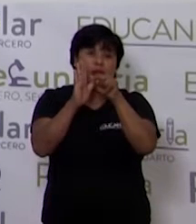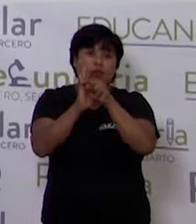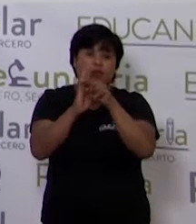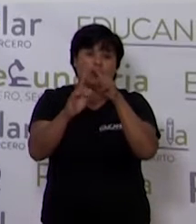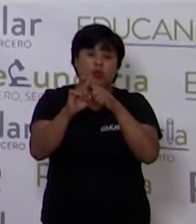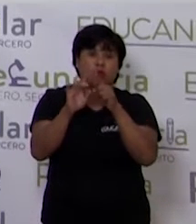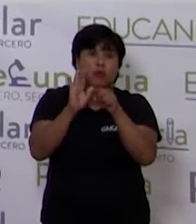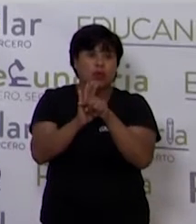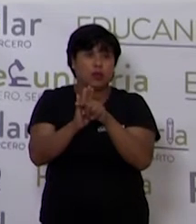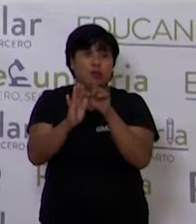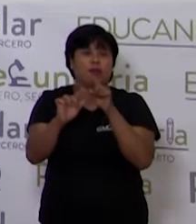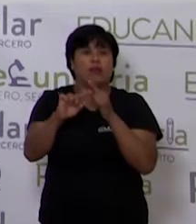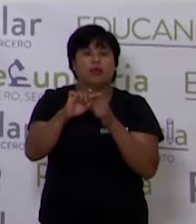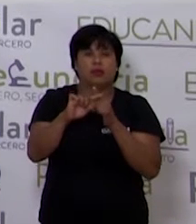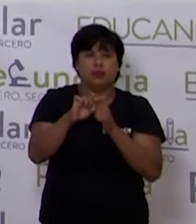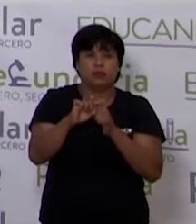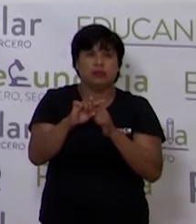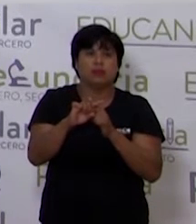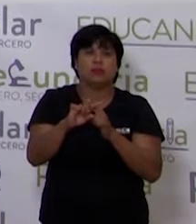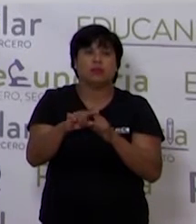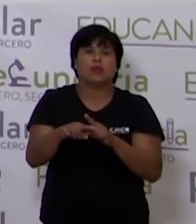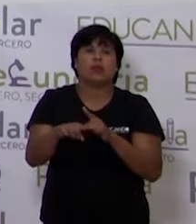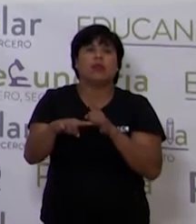por menos, más.